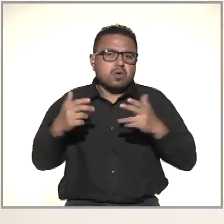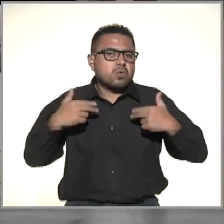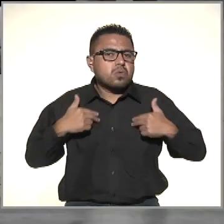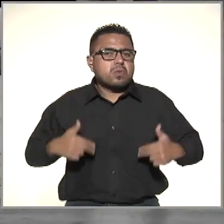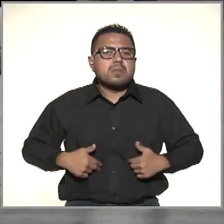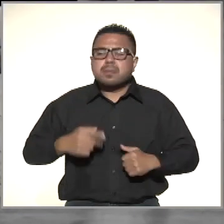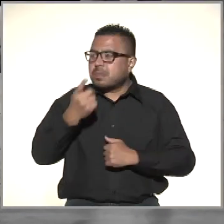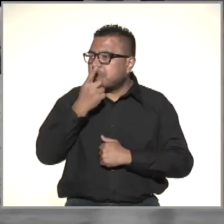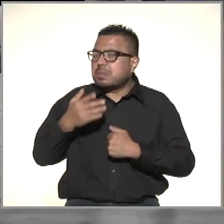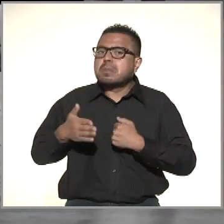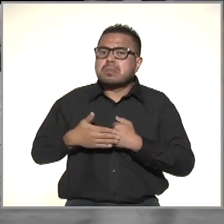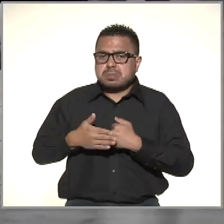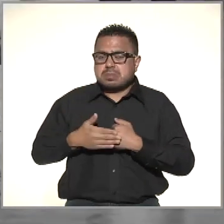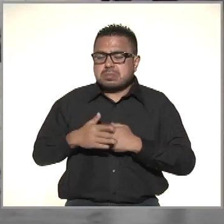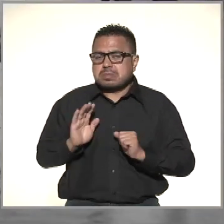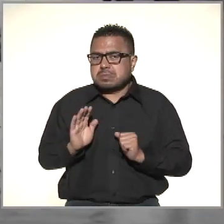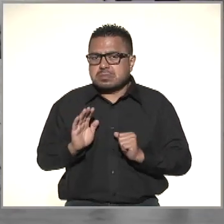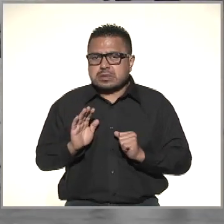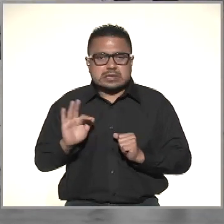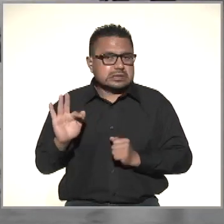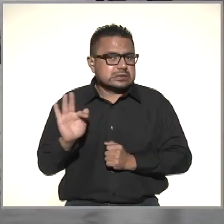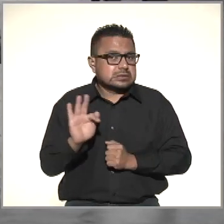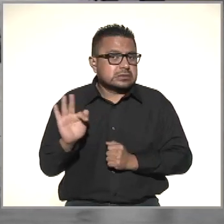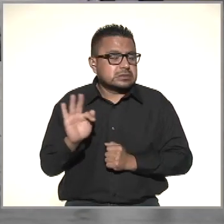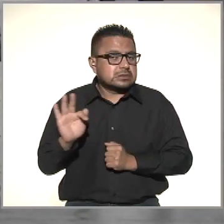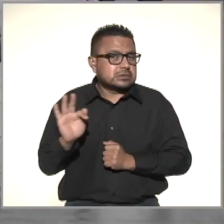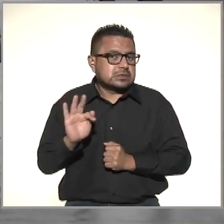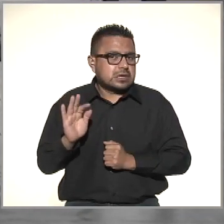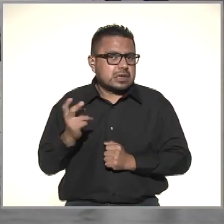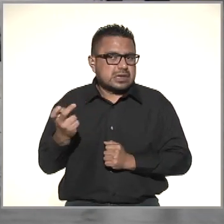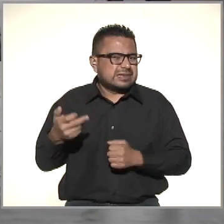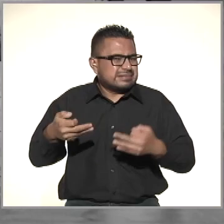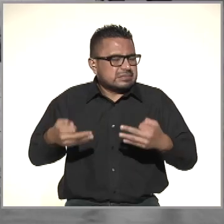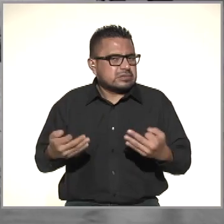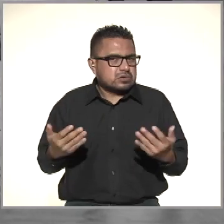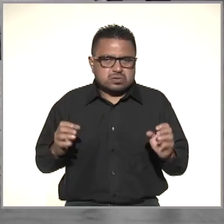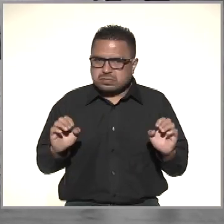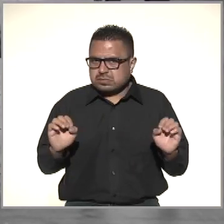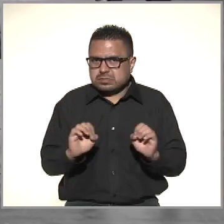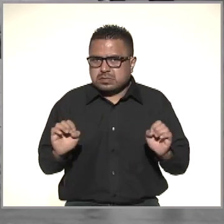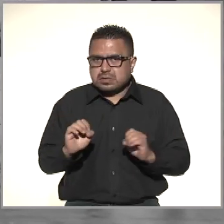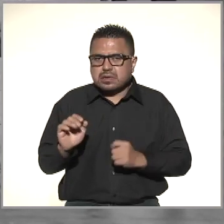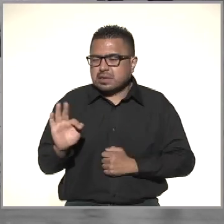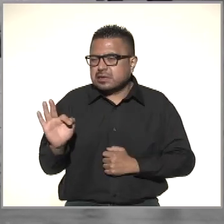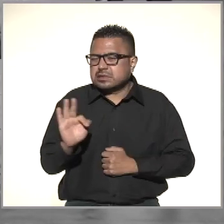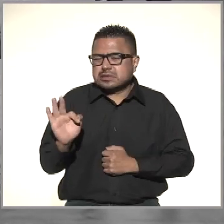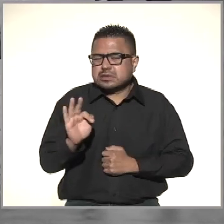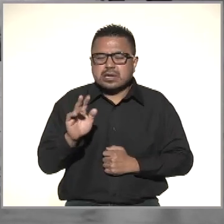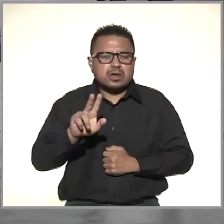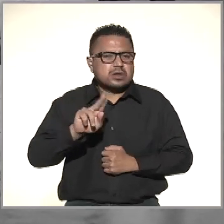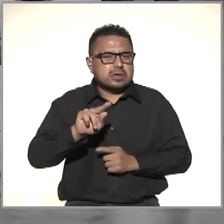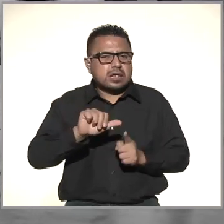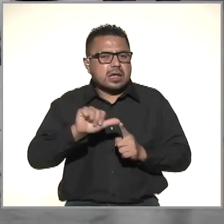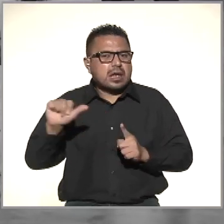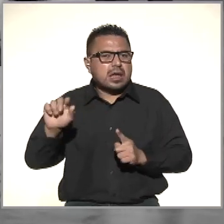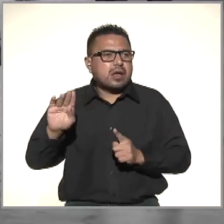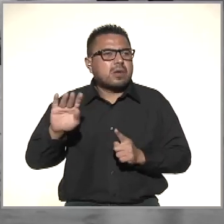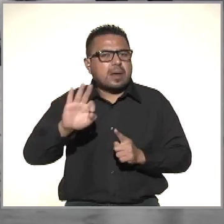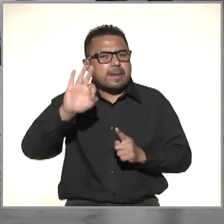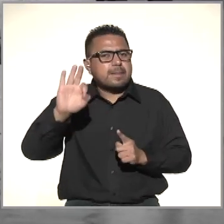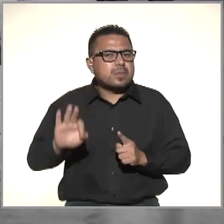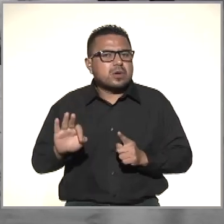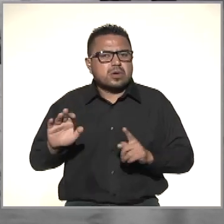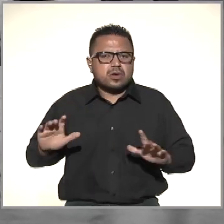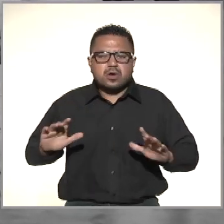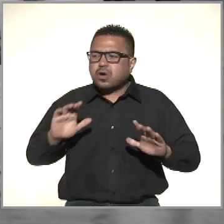nos dicen que quizás, y esto no es exacto, pero aproximadamente entre un 80 a un 90% de